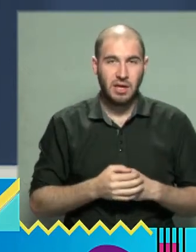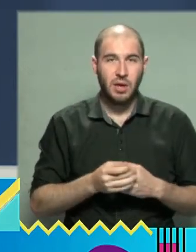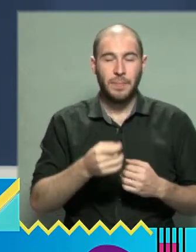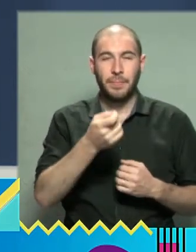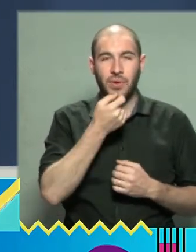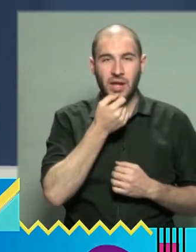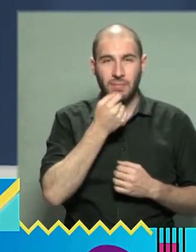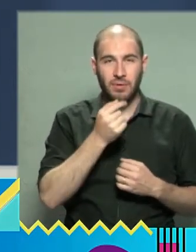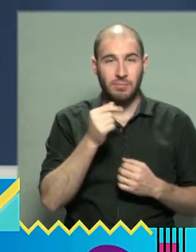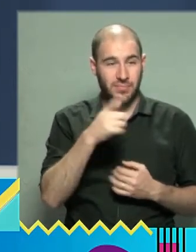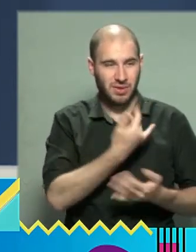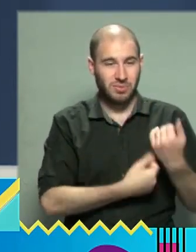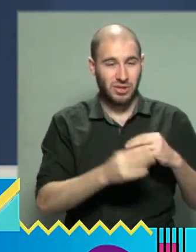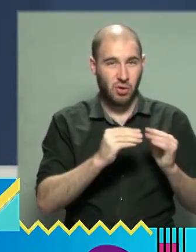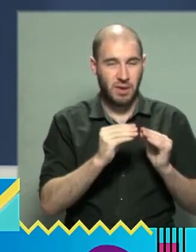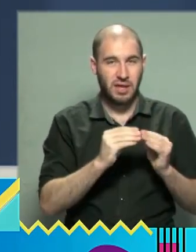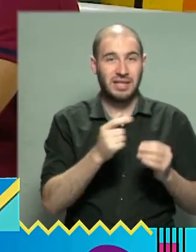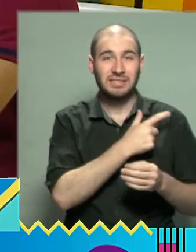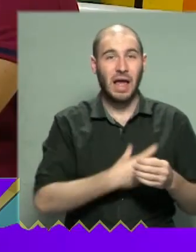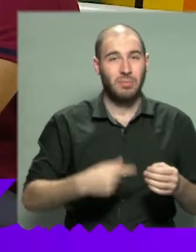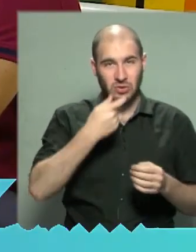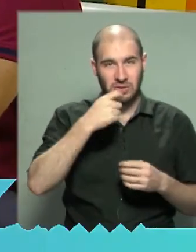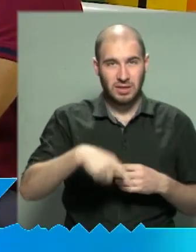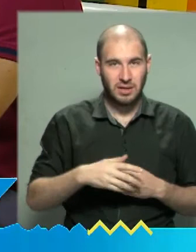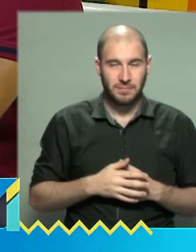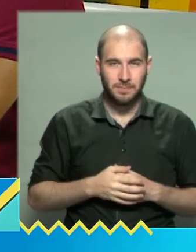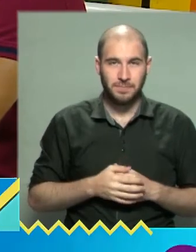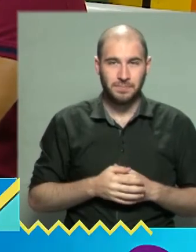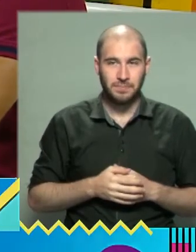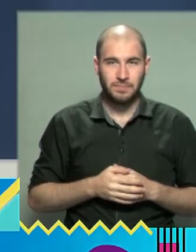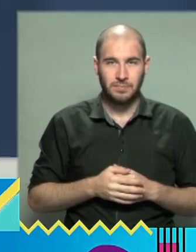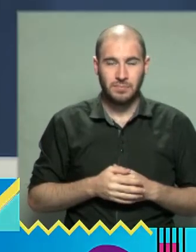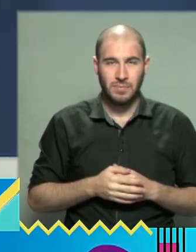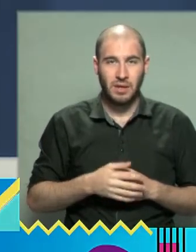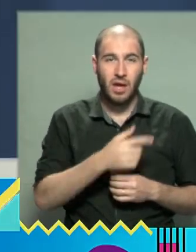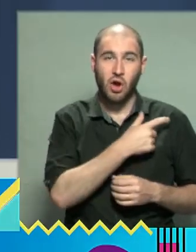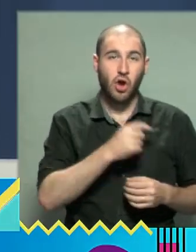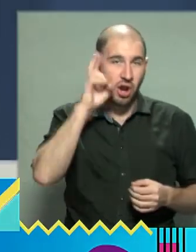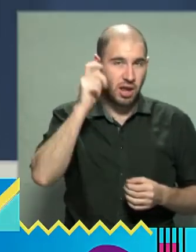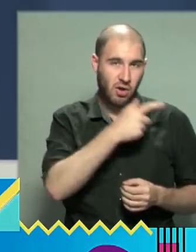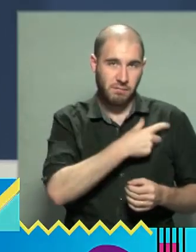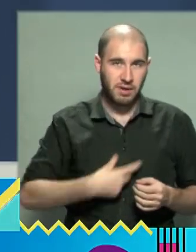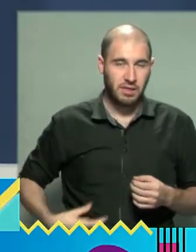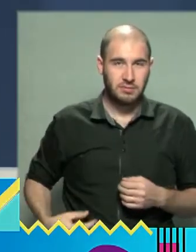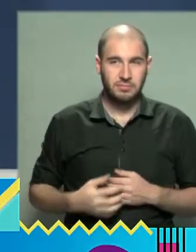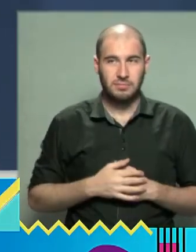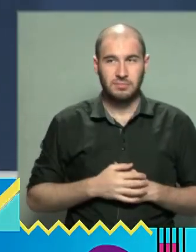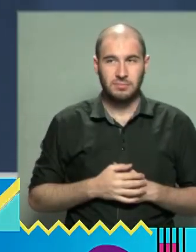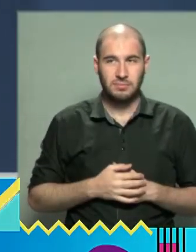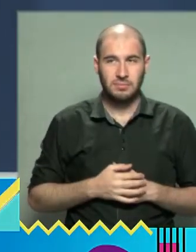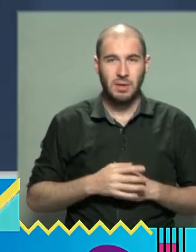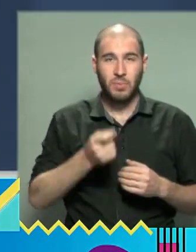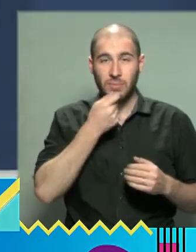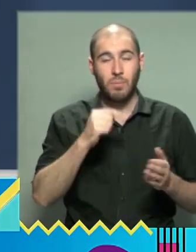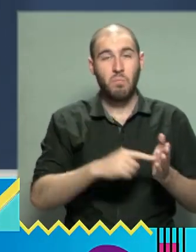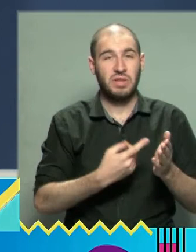trata, como decía el compañero, del Estado mendocino, en este caso gobernado por Cornejo, el cual, por ejemplo, con el ítem